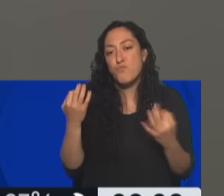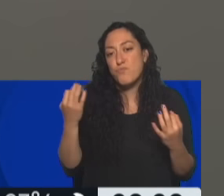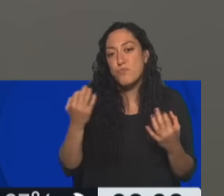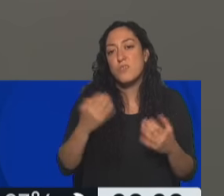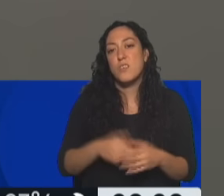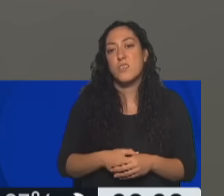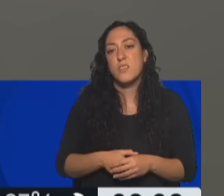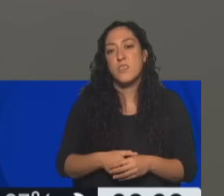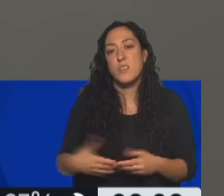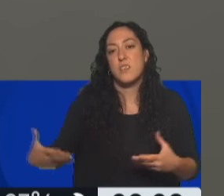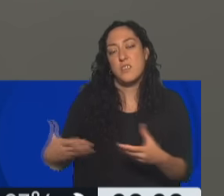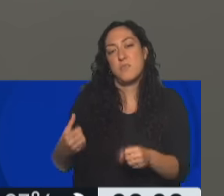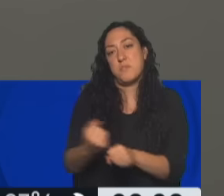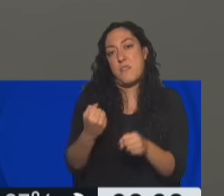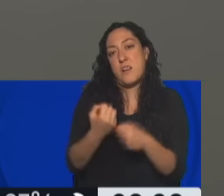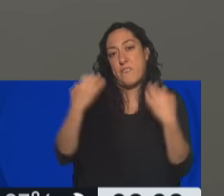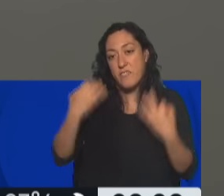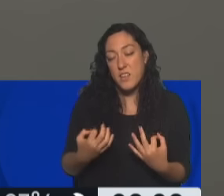Y que hagamos un buen trabajo, obviamente, que